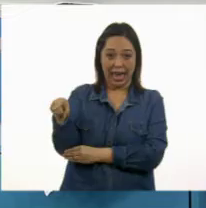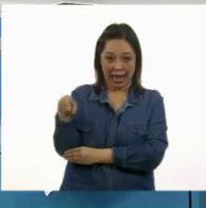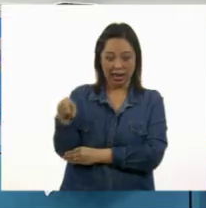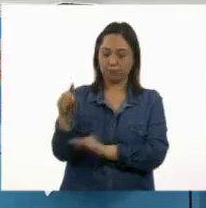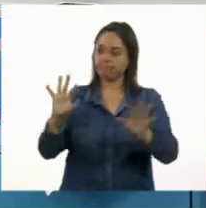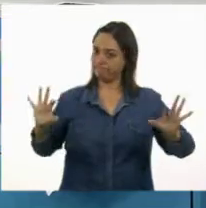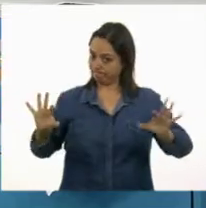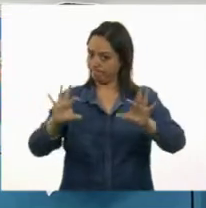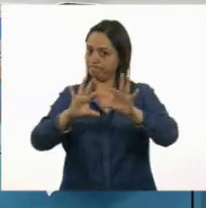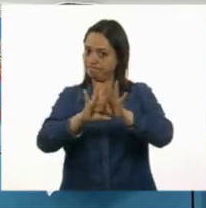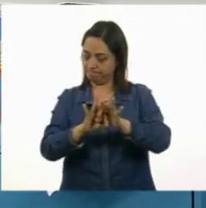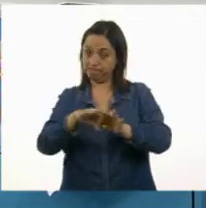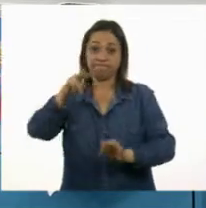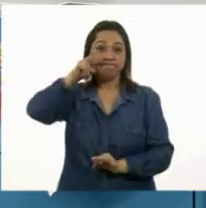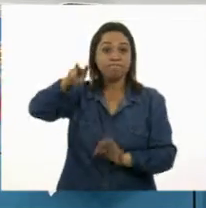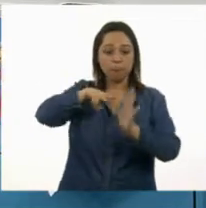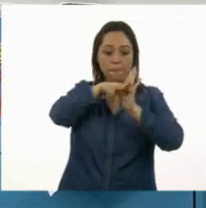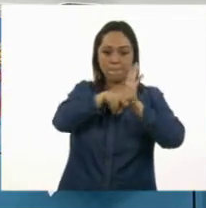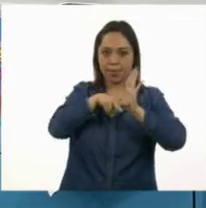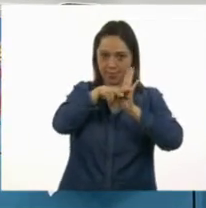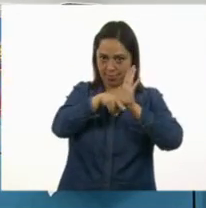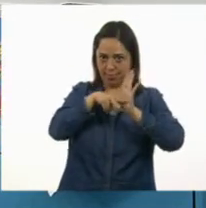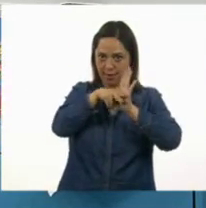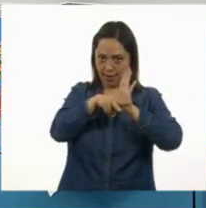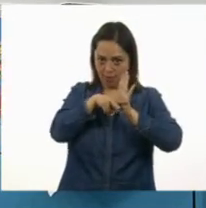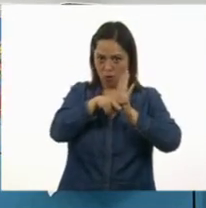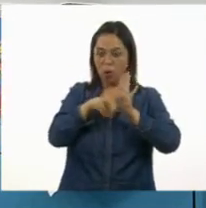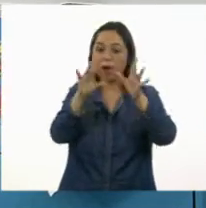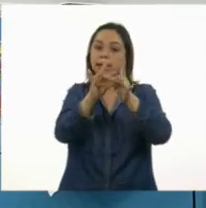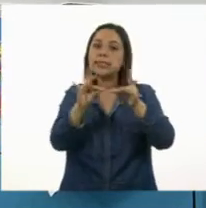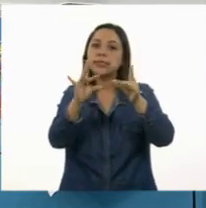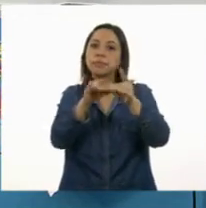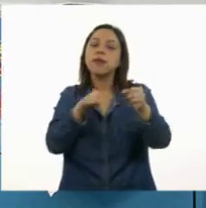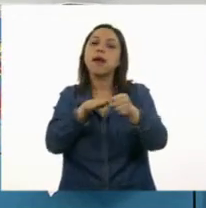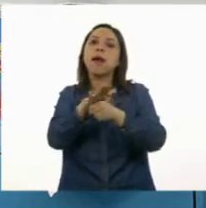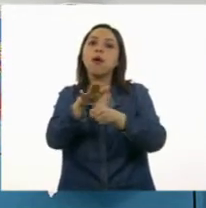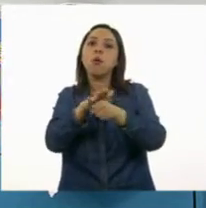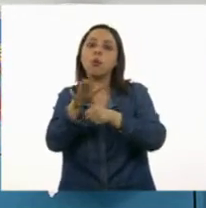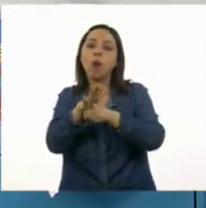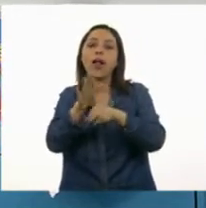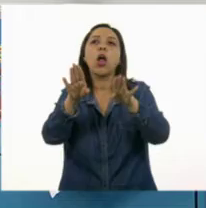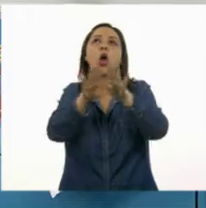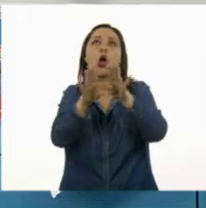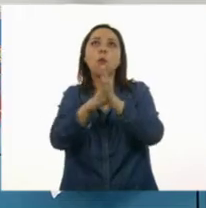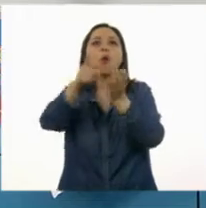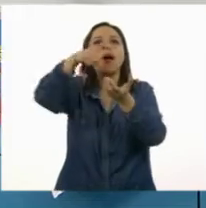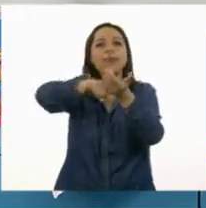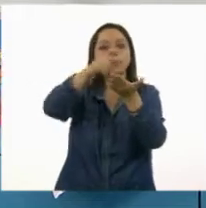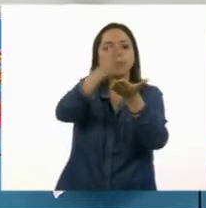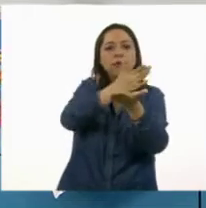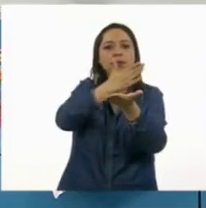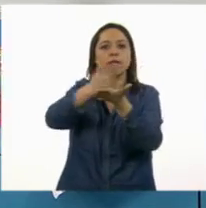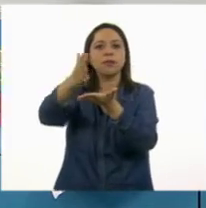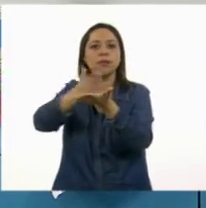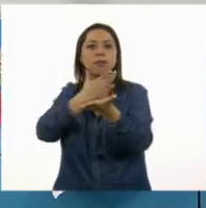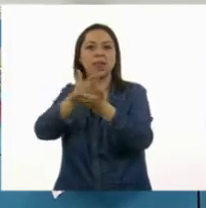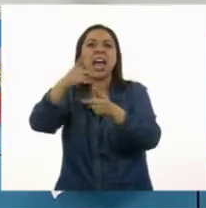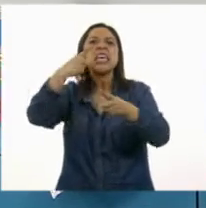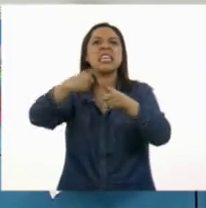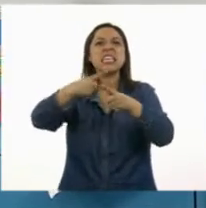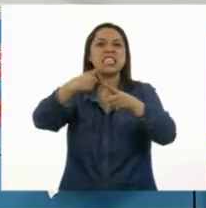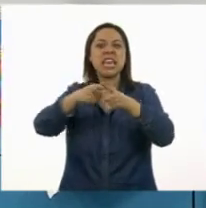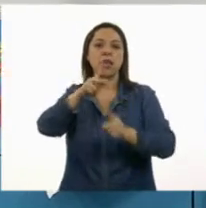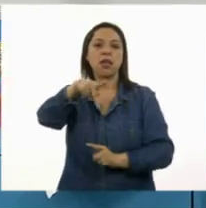Quiero que veamos el siguiente video que habla sobre la clasificación de los climas de acuerdo a Köppen. ¿Se acuerdan que lo habíamos visto? ¿Sí?